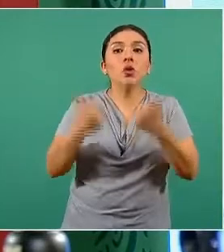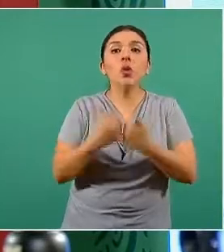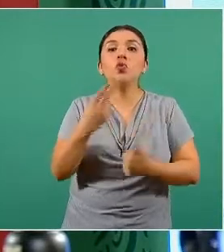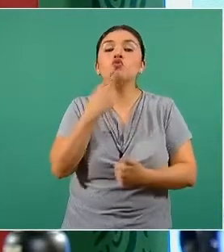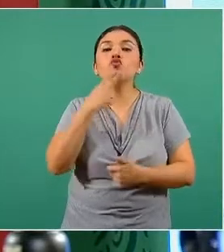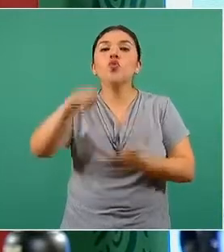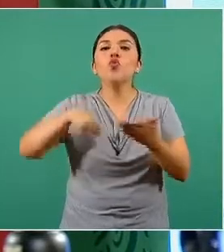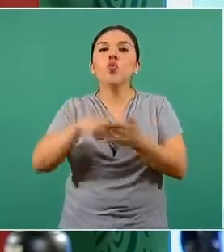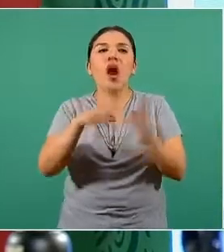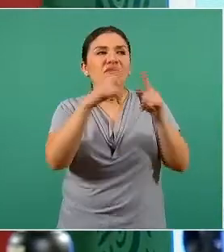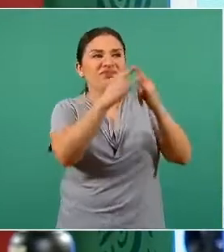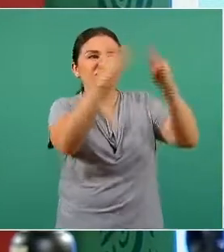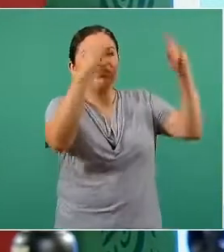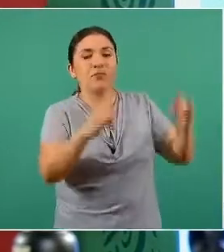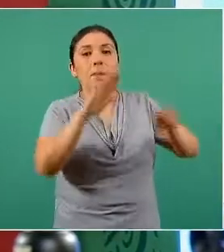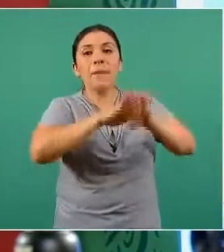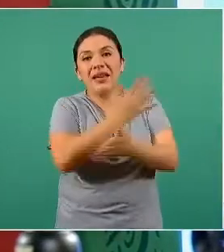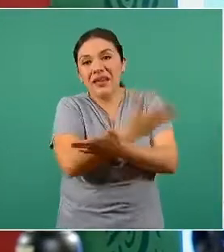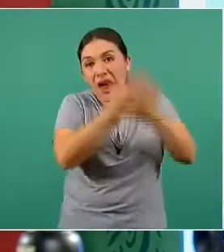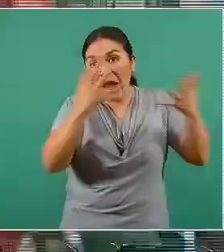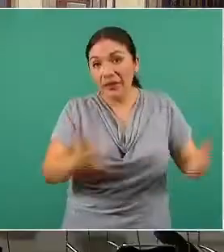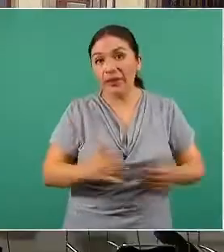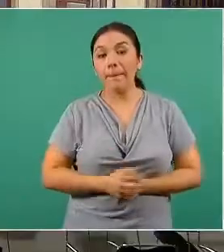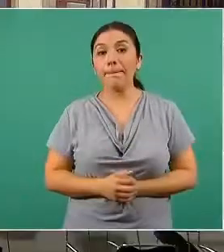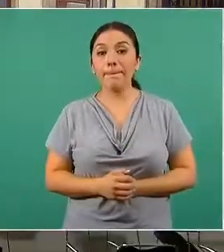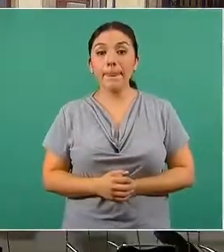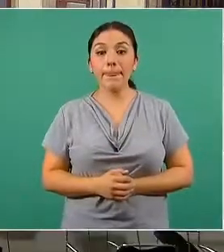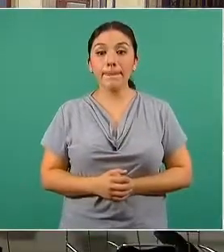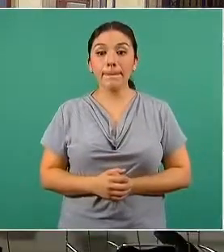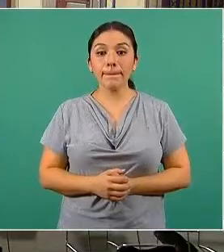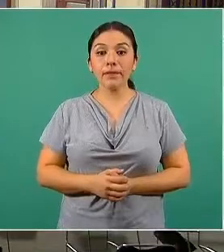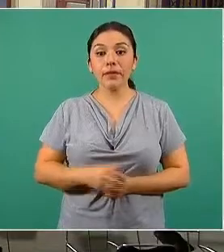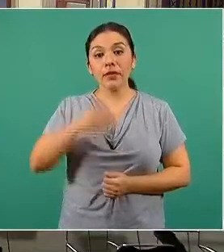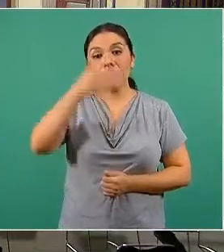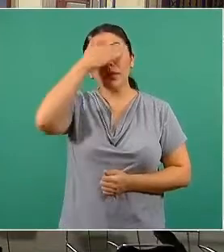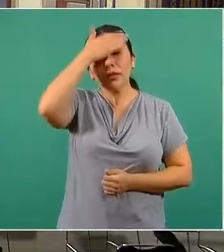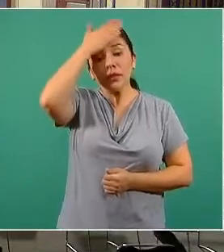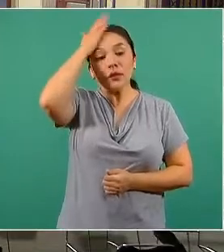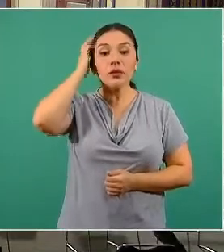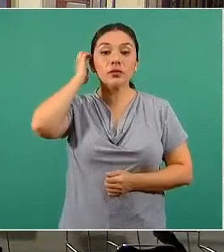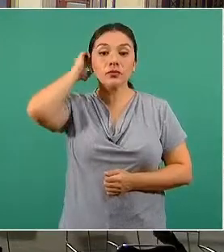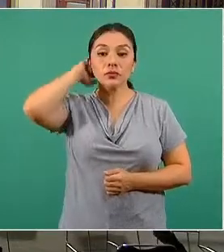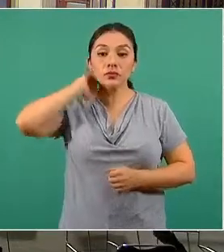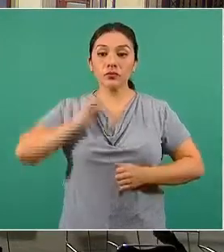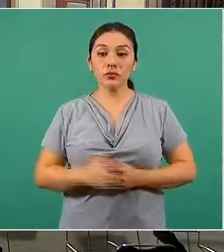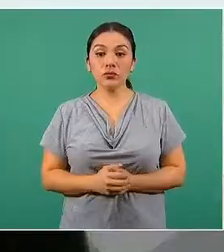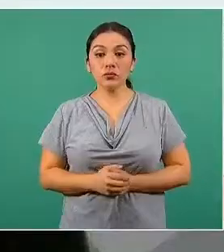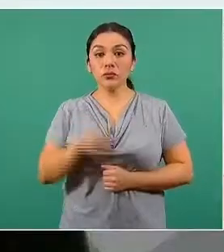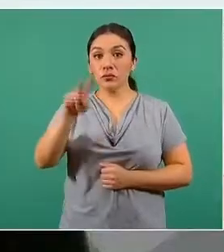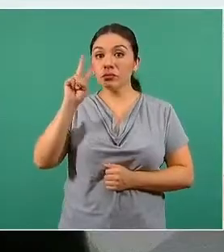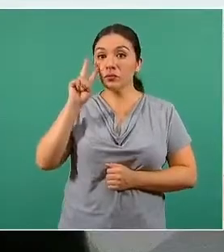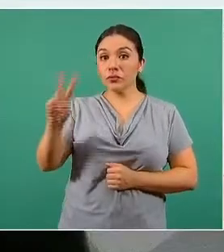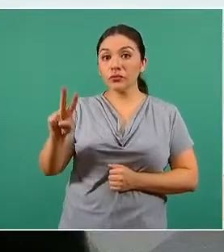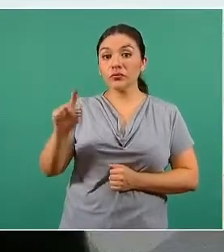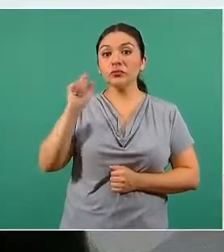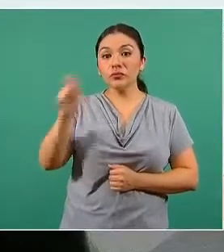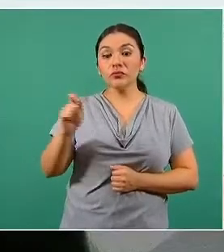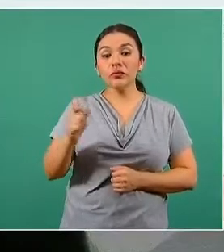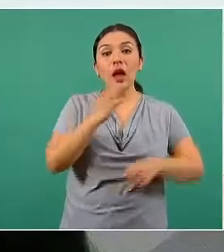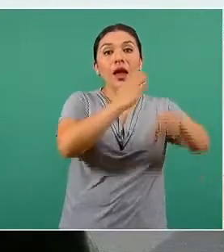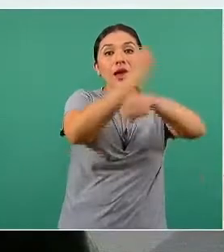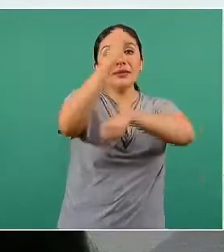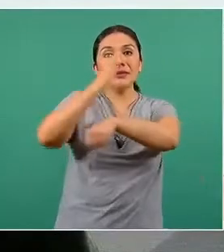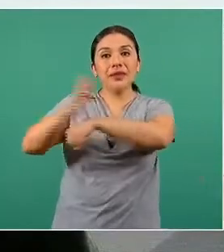los macrocentros o los megacentros. La siguiente, por favor. Aquí vemos la distribución por